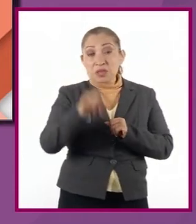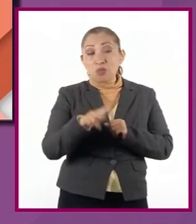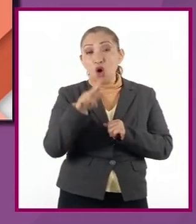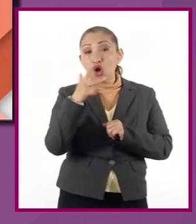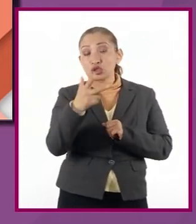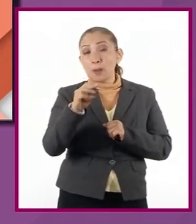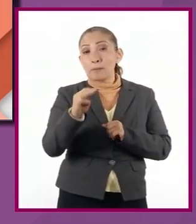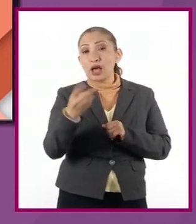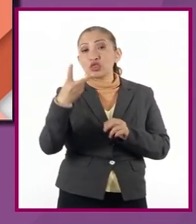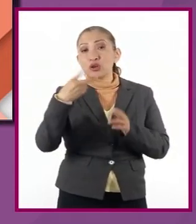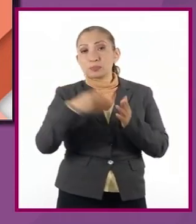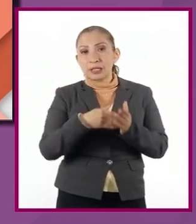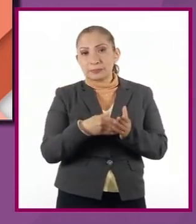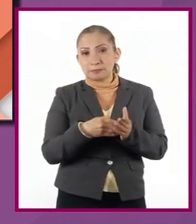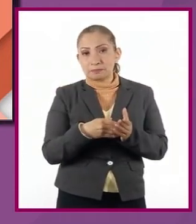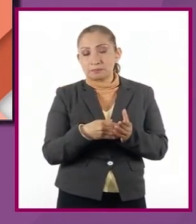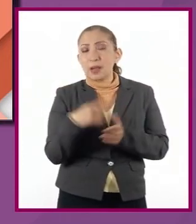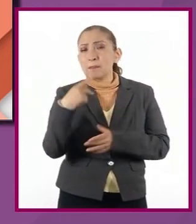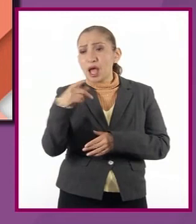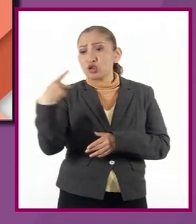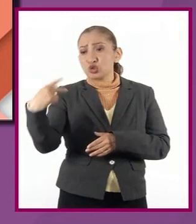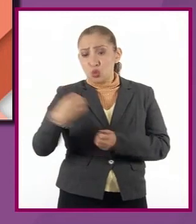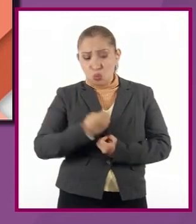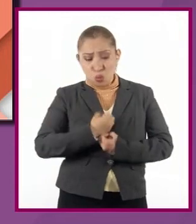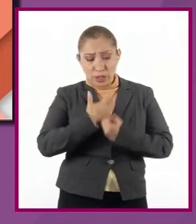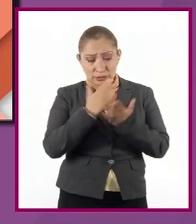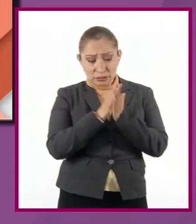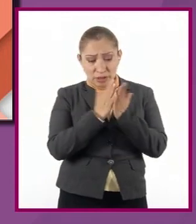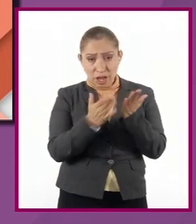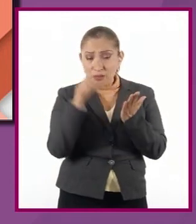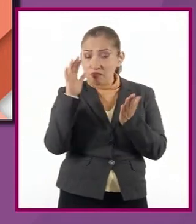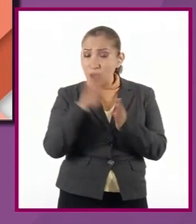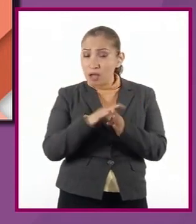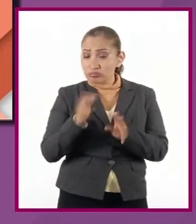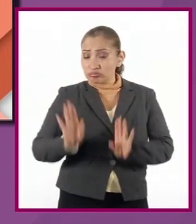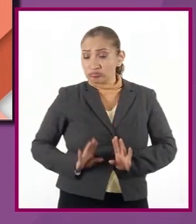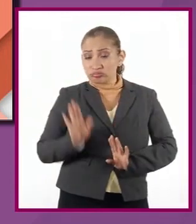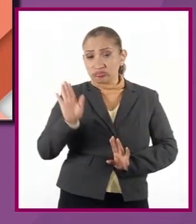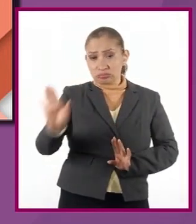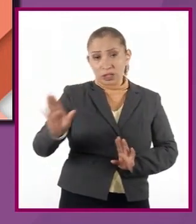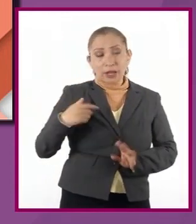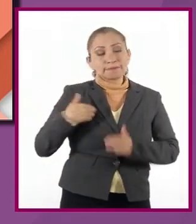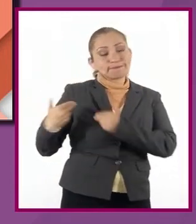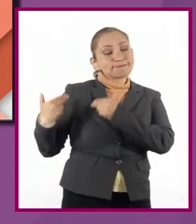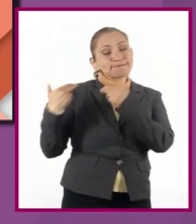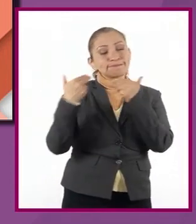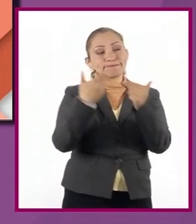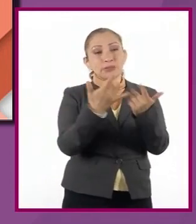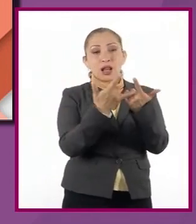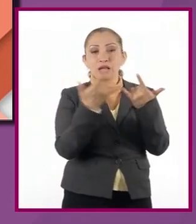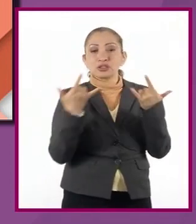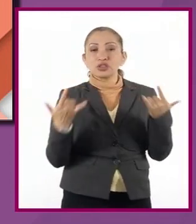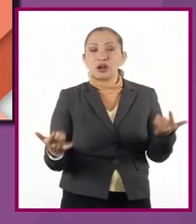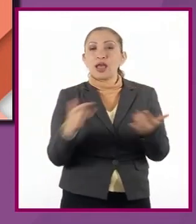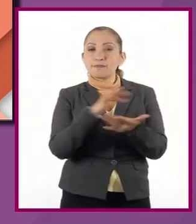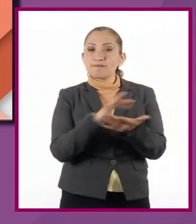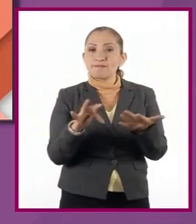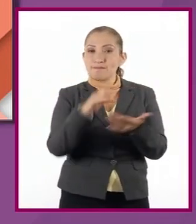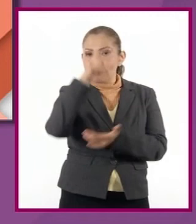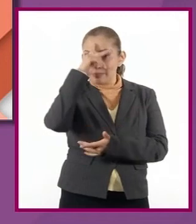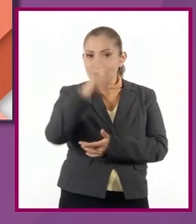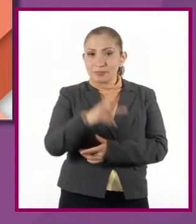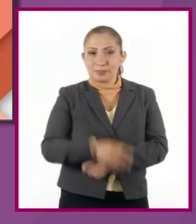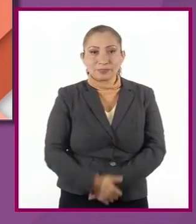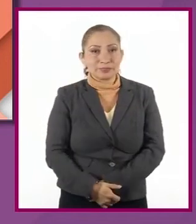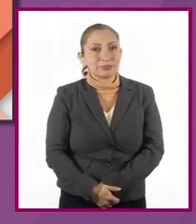de mayo del 2000. Pero su poesía y particular estilo quedan como legado en la historia de la literatura